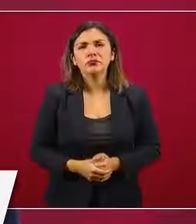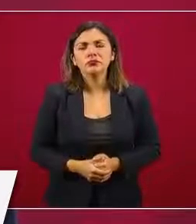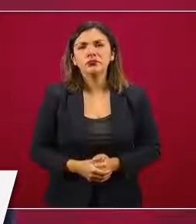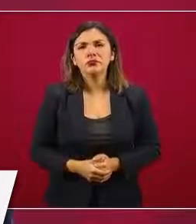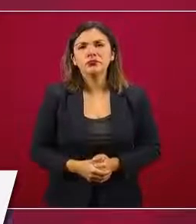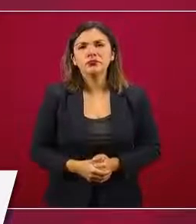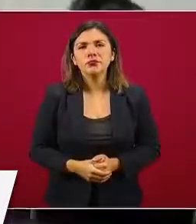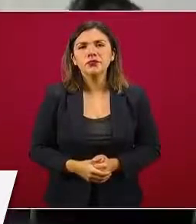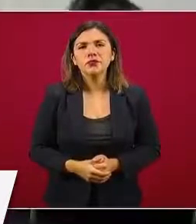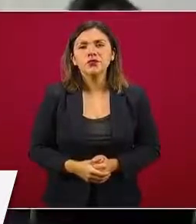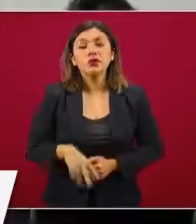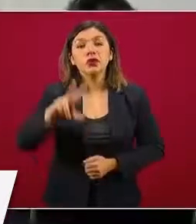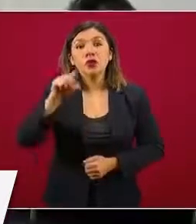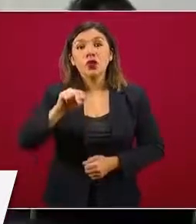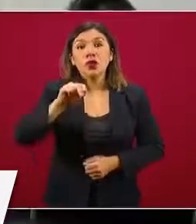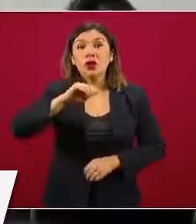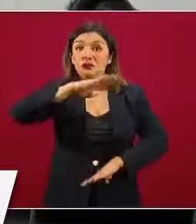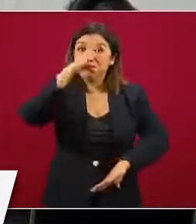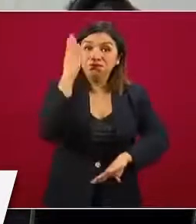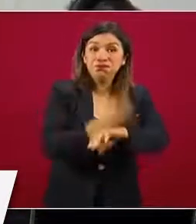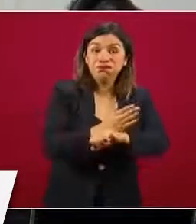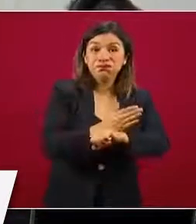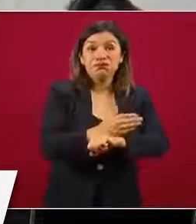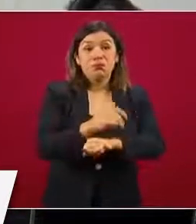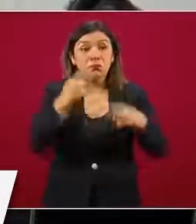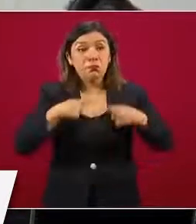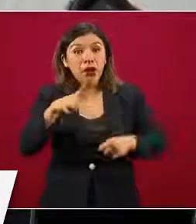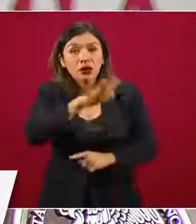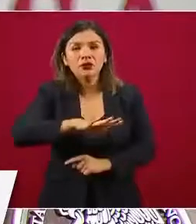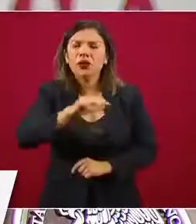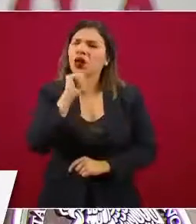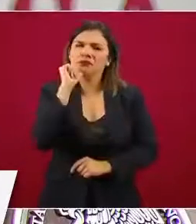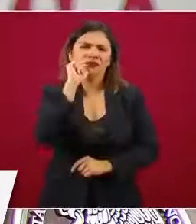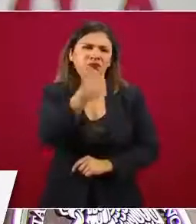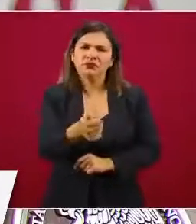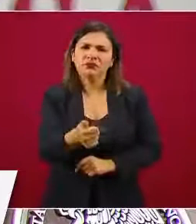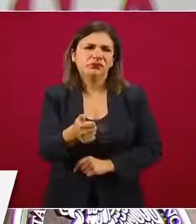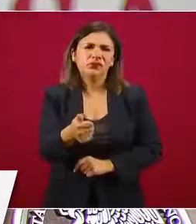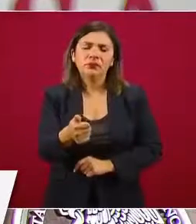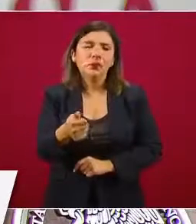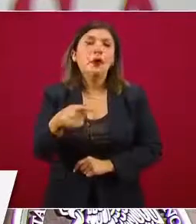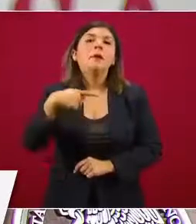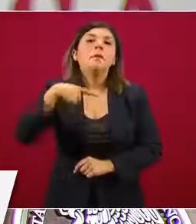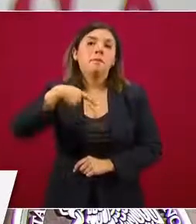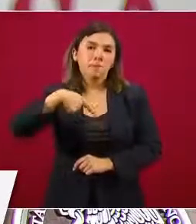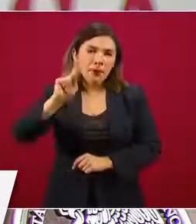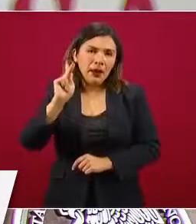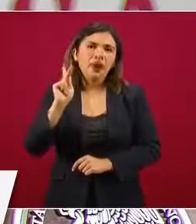no reprimir a nadie, pero sí